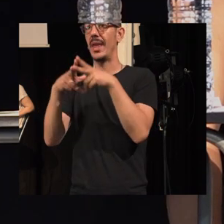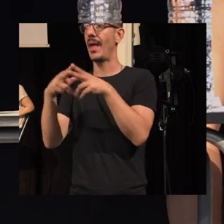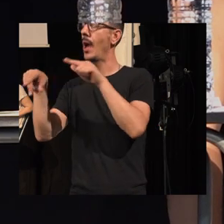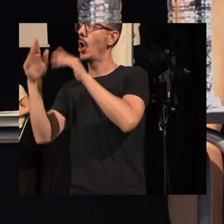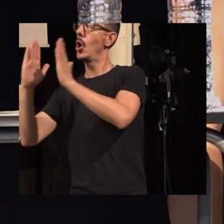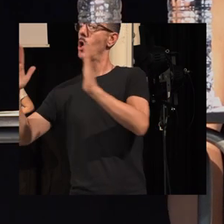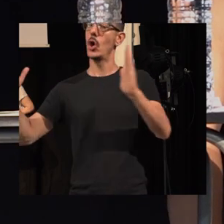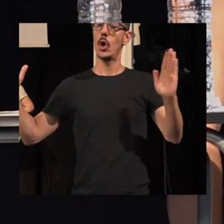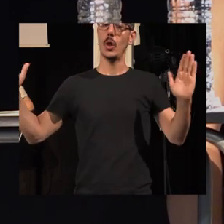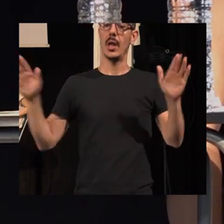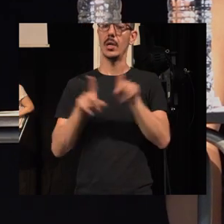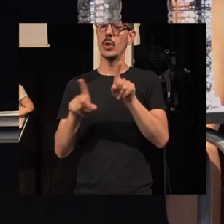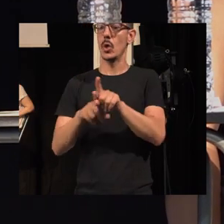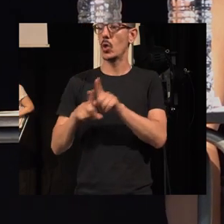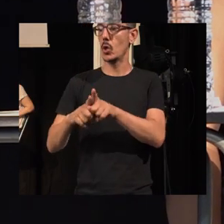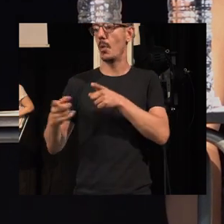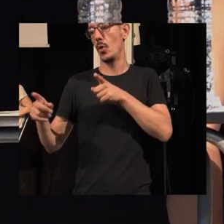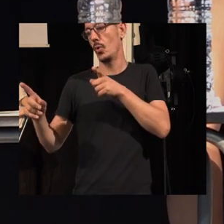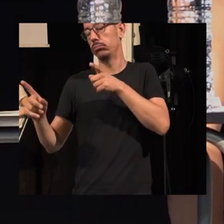supuesto, afecta